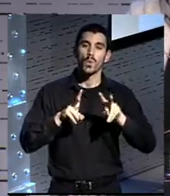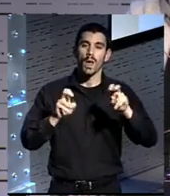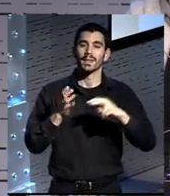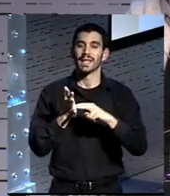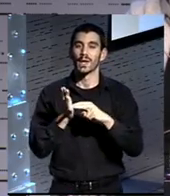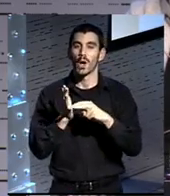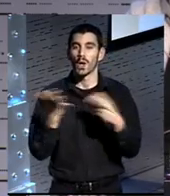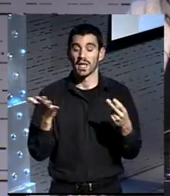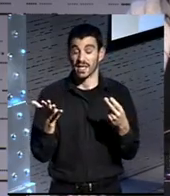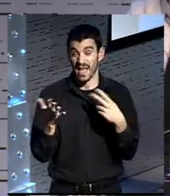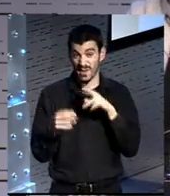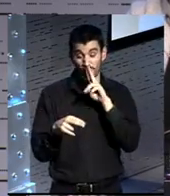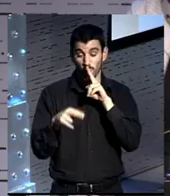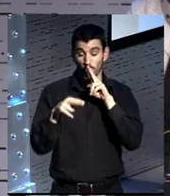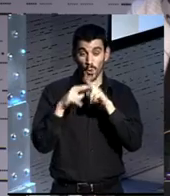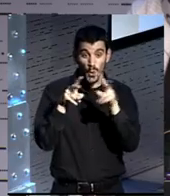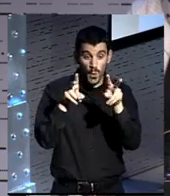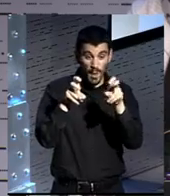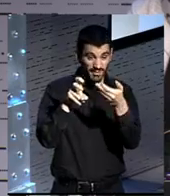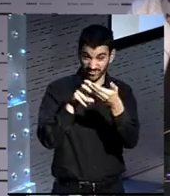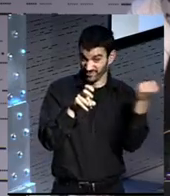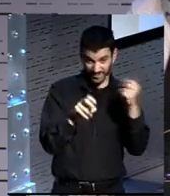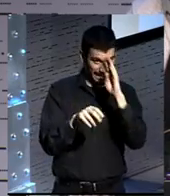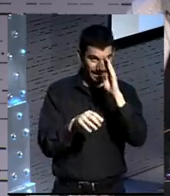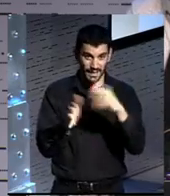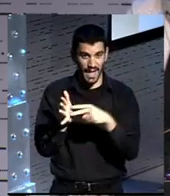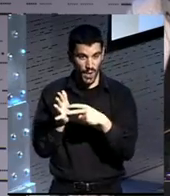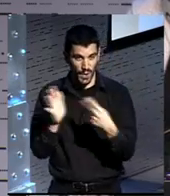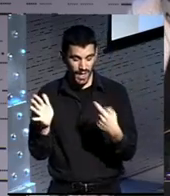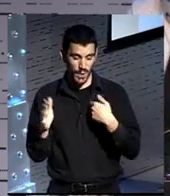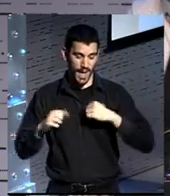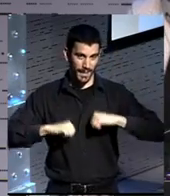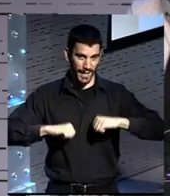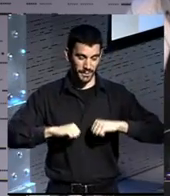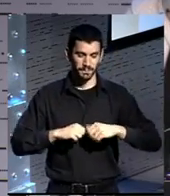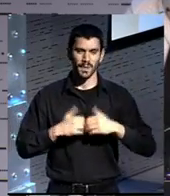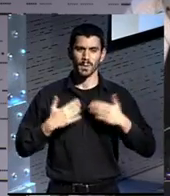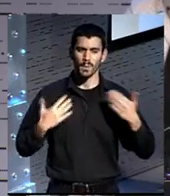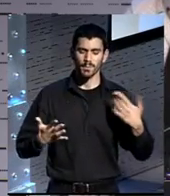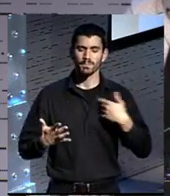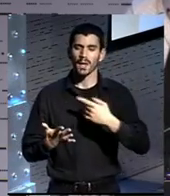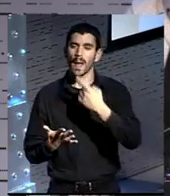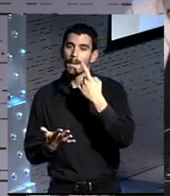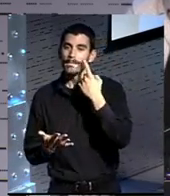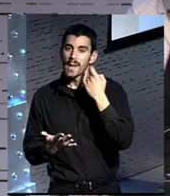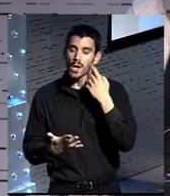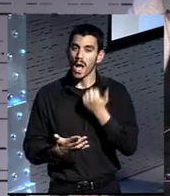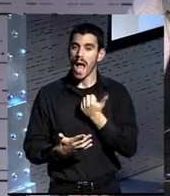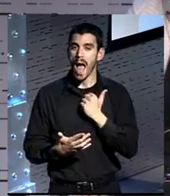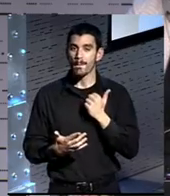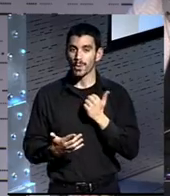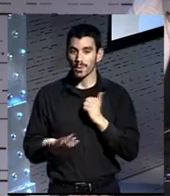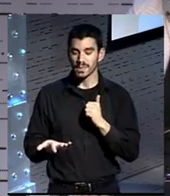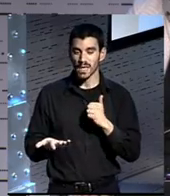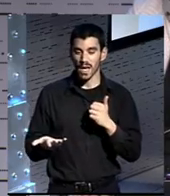de tecnologías. Pero bueno, hablando de tecnologías, ¿qué uso se está haciendo por parte de las entidades bancarias para